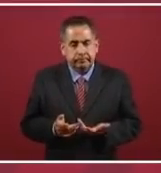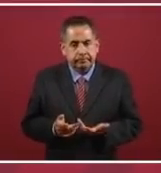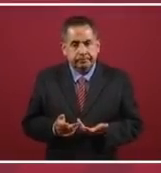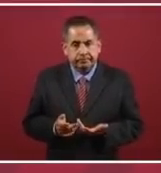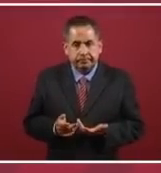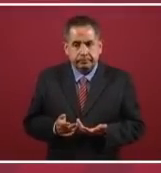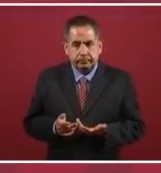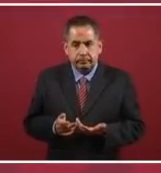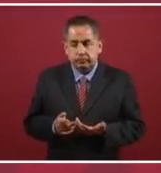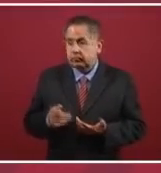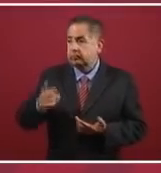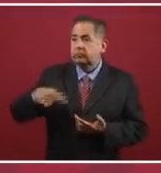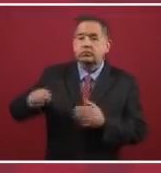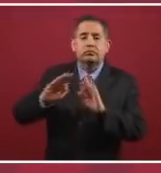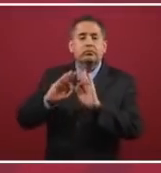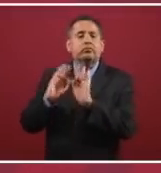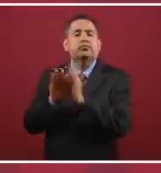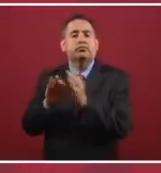al régimen.